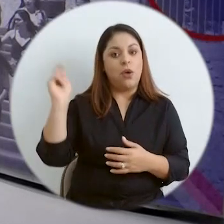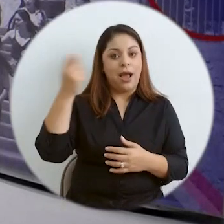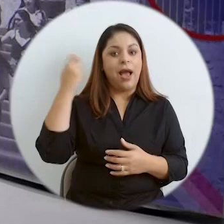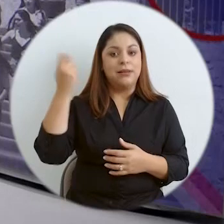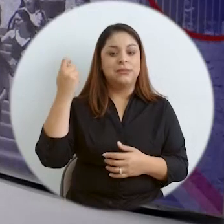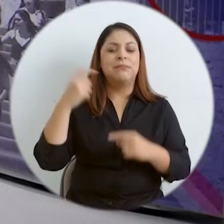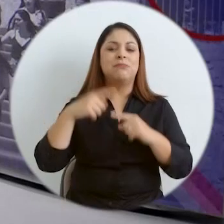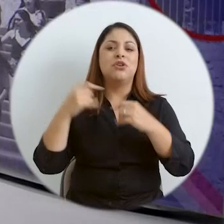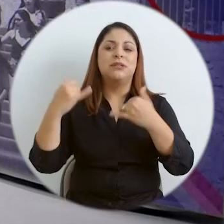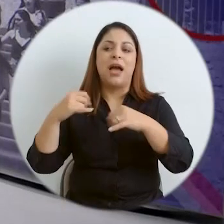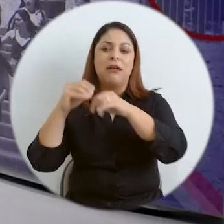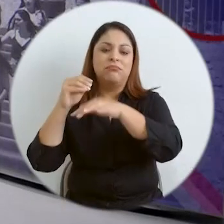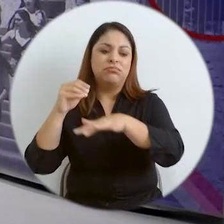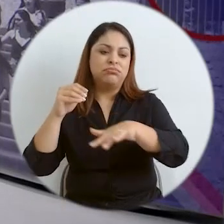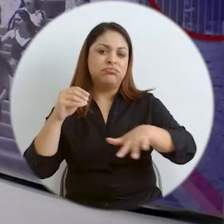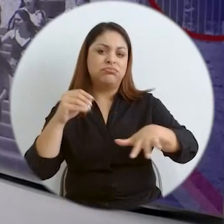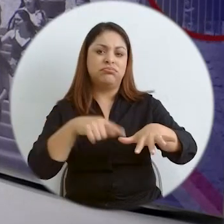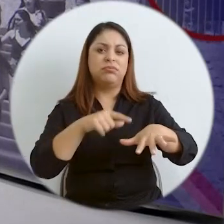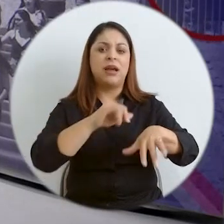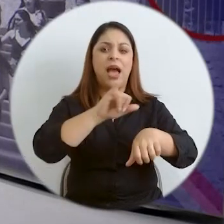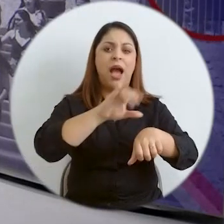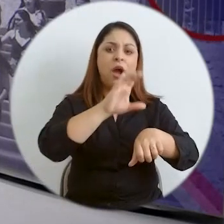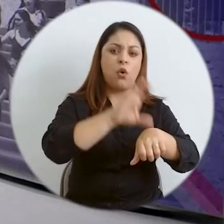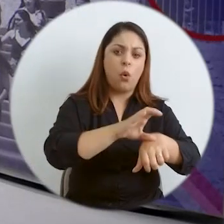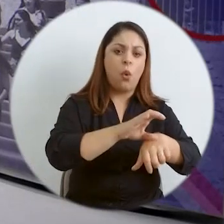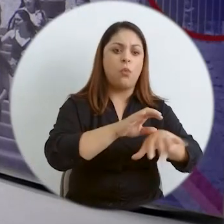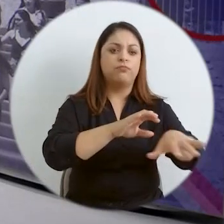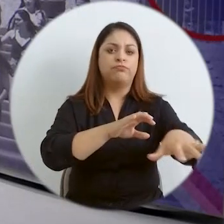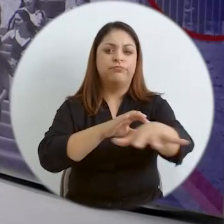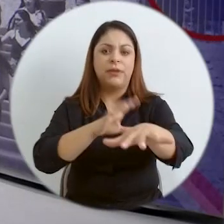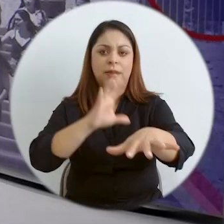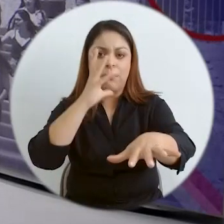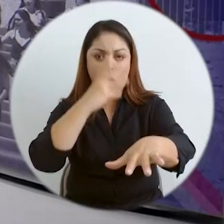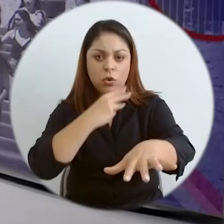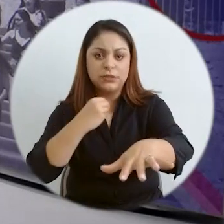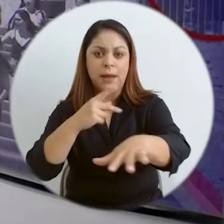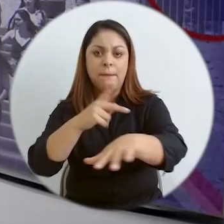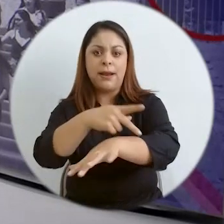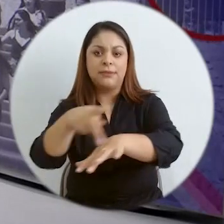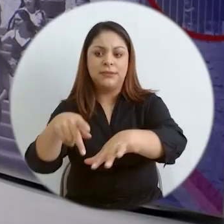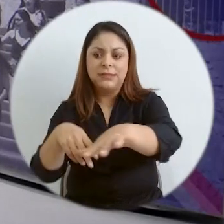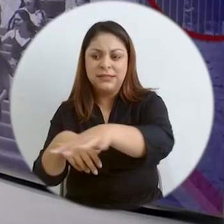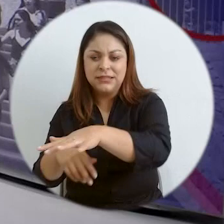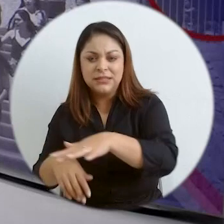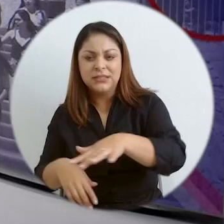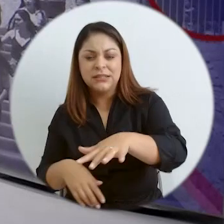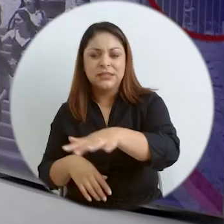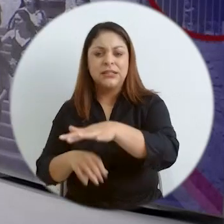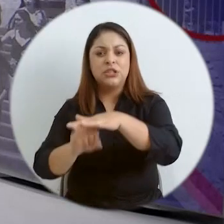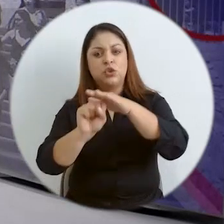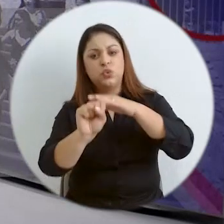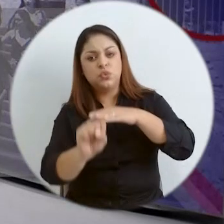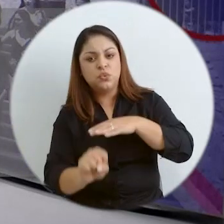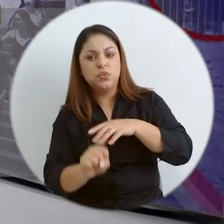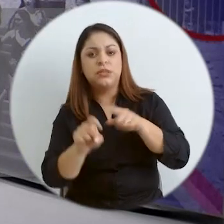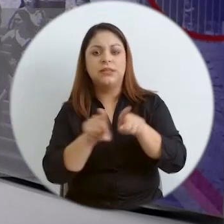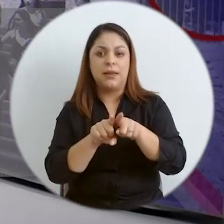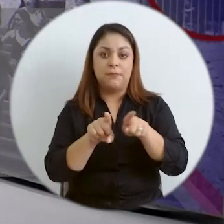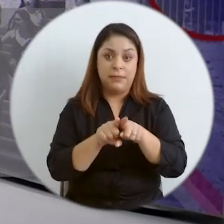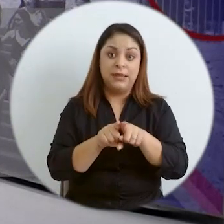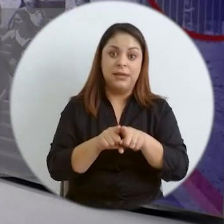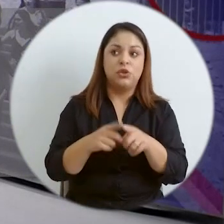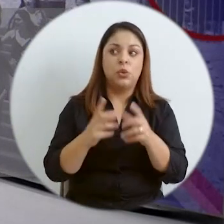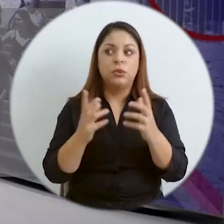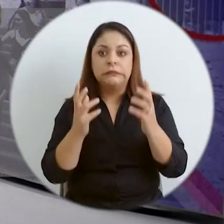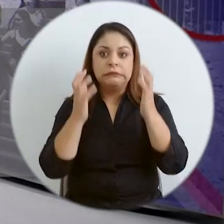de Jacó, ¿verdad? Ya va llegando como Hermosa y ya incluso va yéndose hacia el sur, ¿verdad? Y entonces a